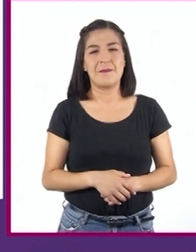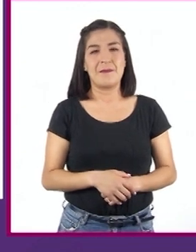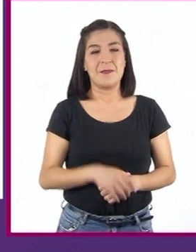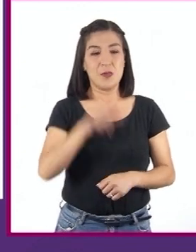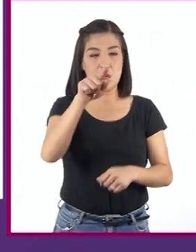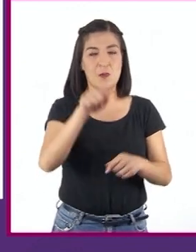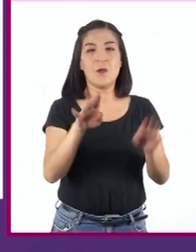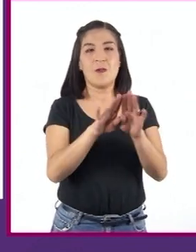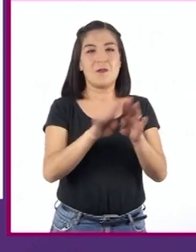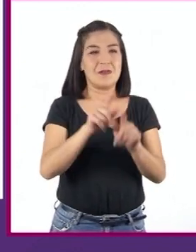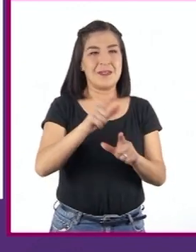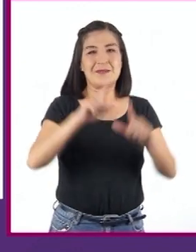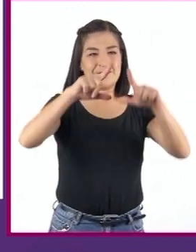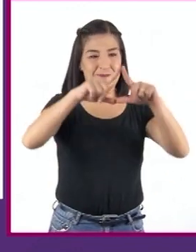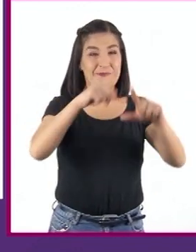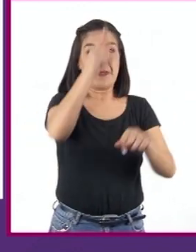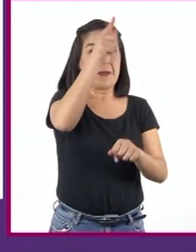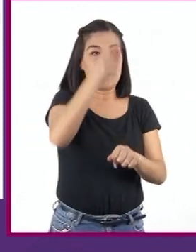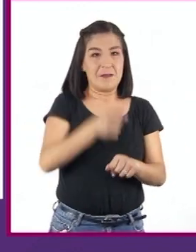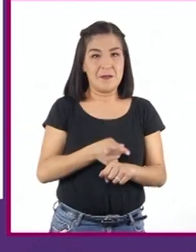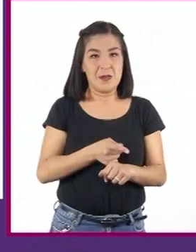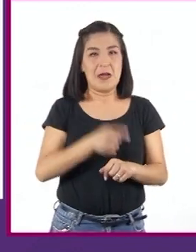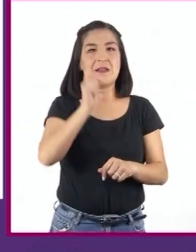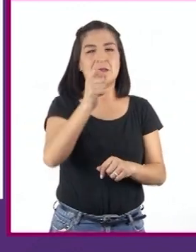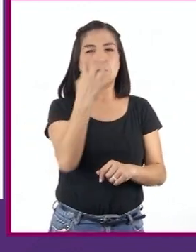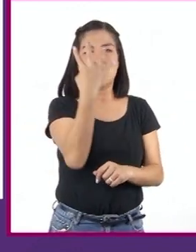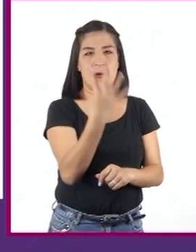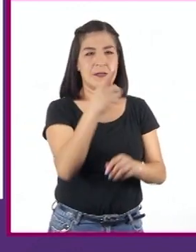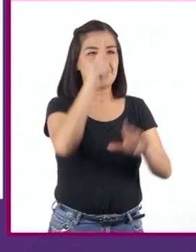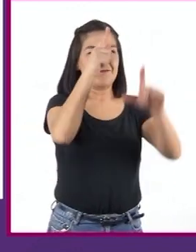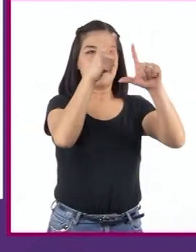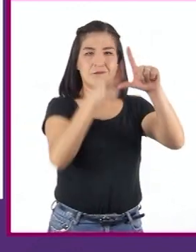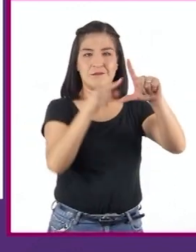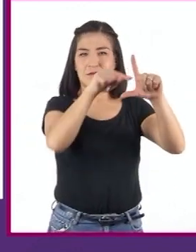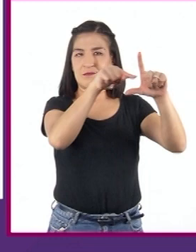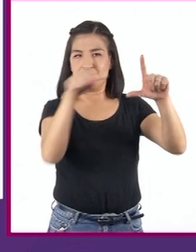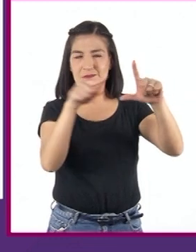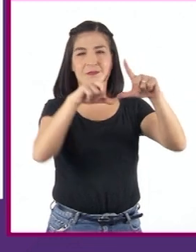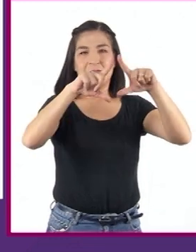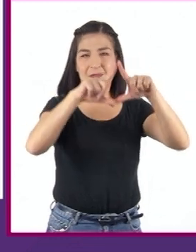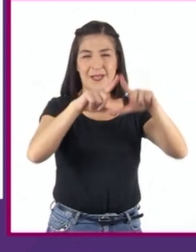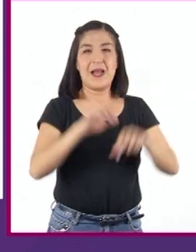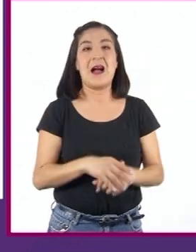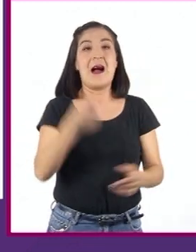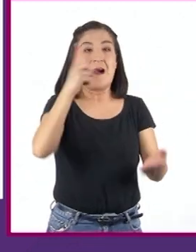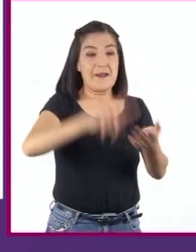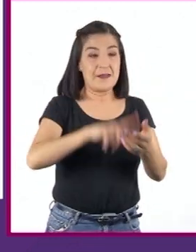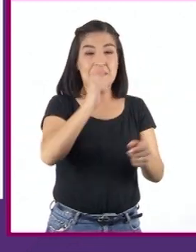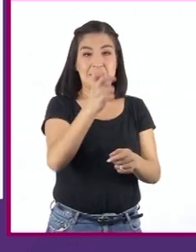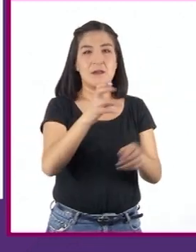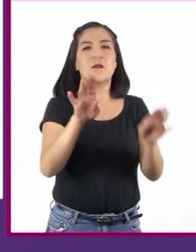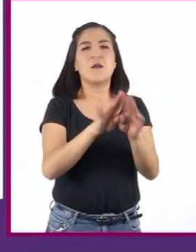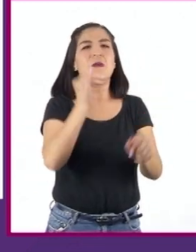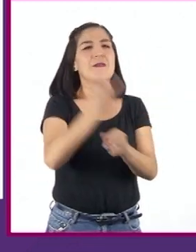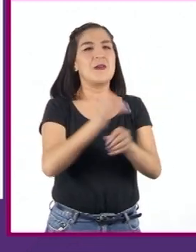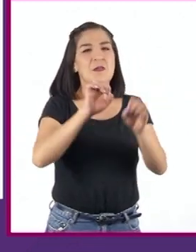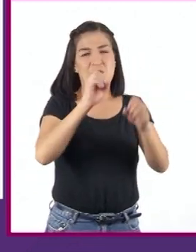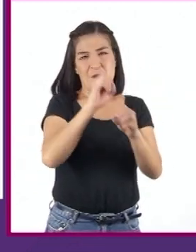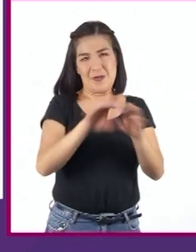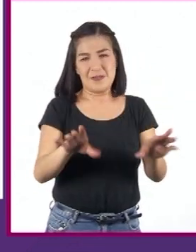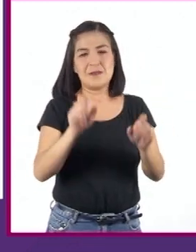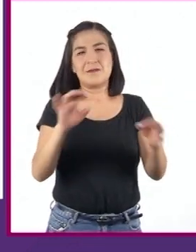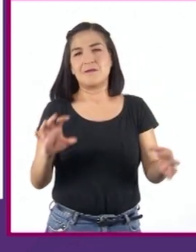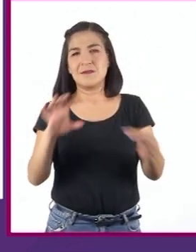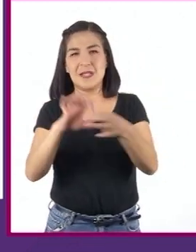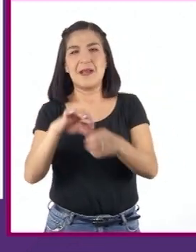Trazar las diagonales divide al rombo en 4 triángulos. Vinculando la información, tendremos que el perímetro